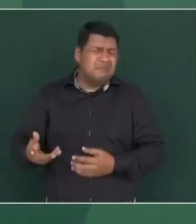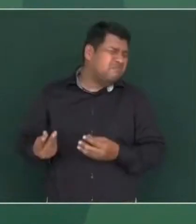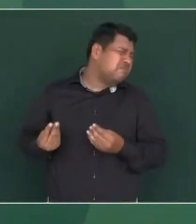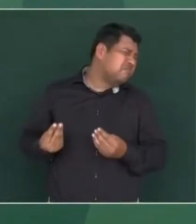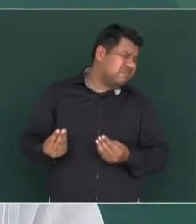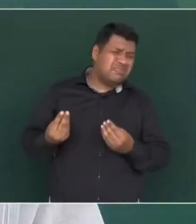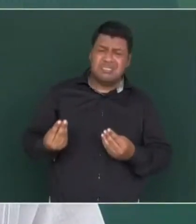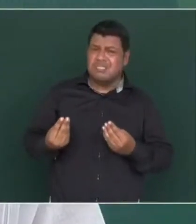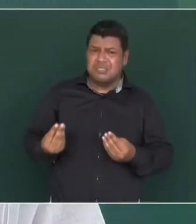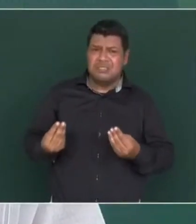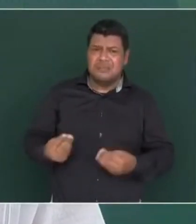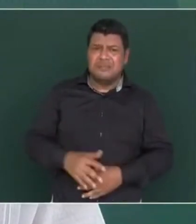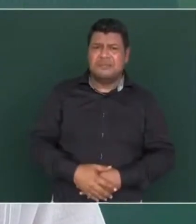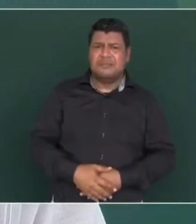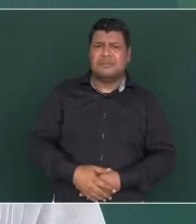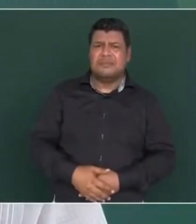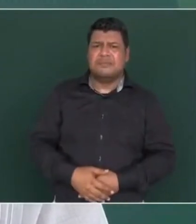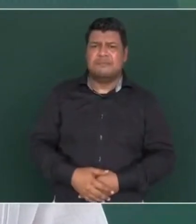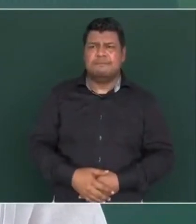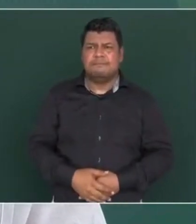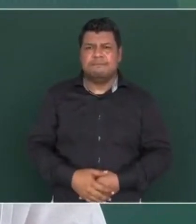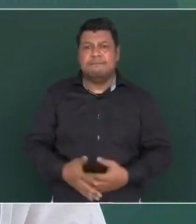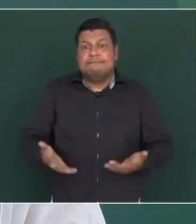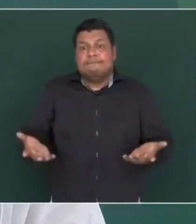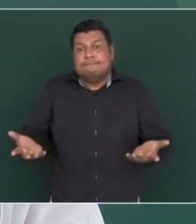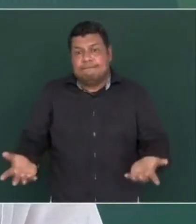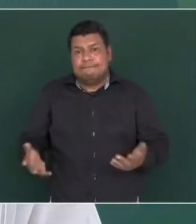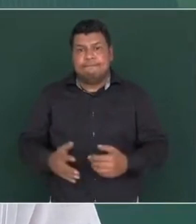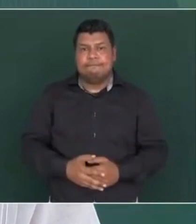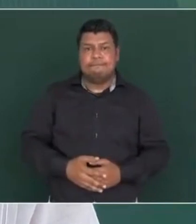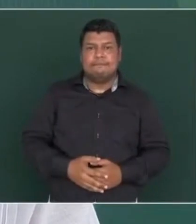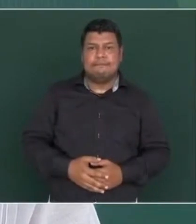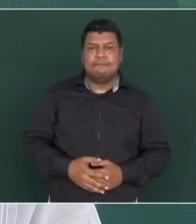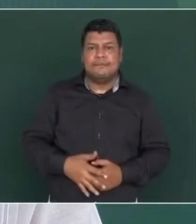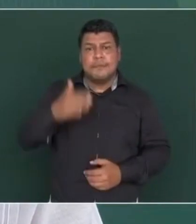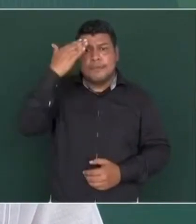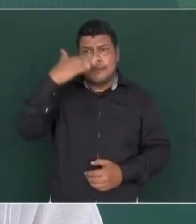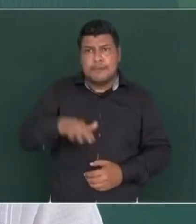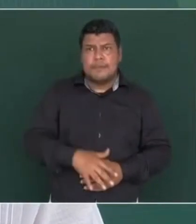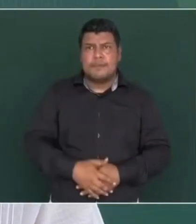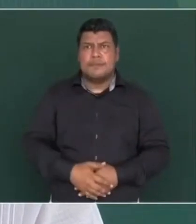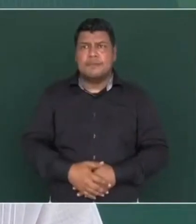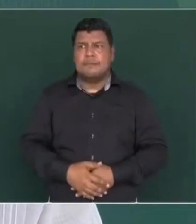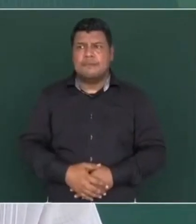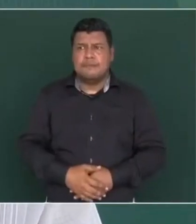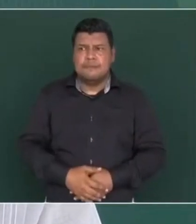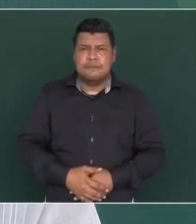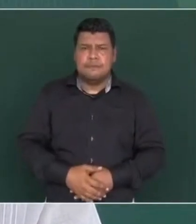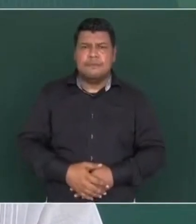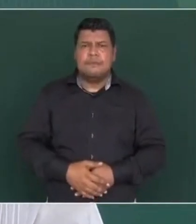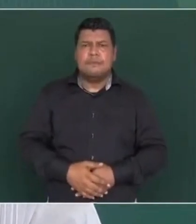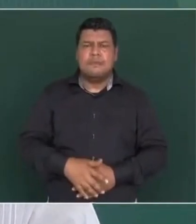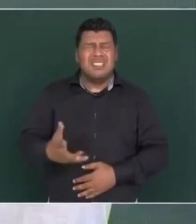mexicanos con la pandemia. Pero aunque esto es de mal gusto